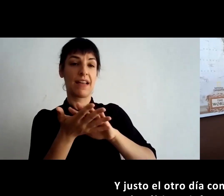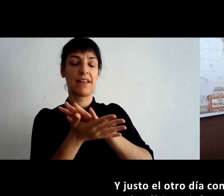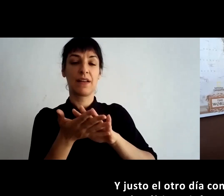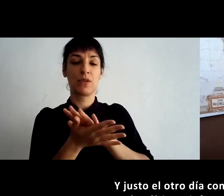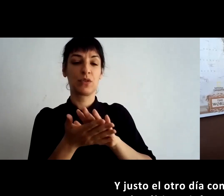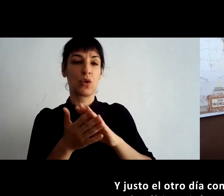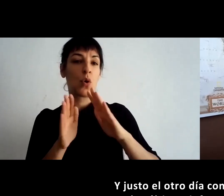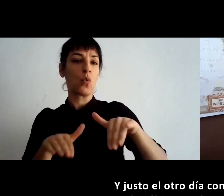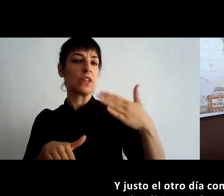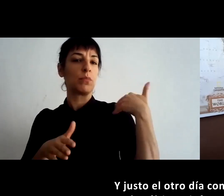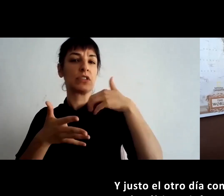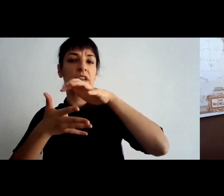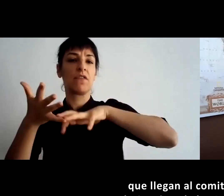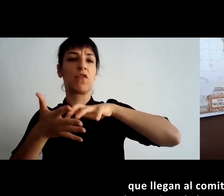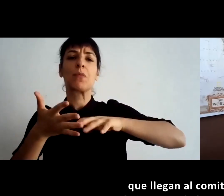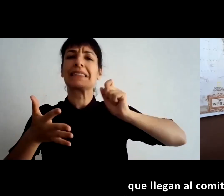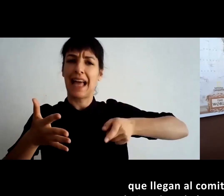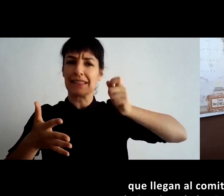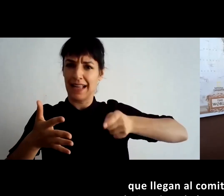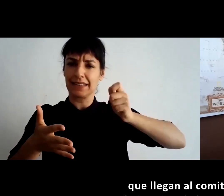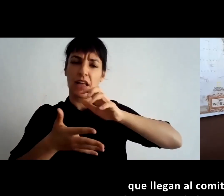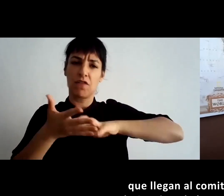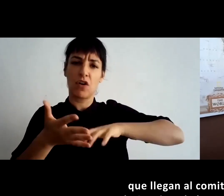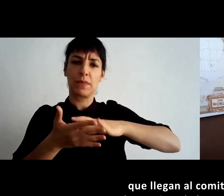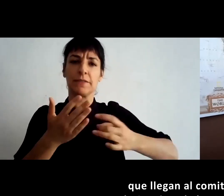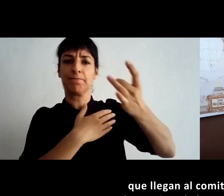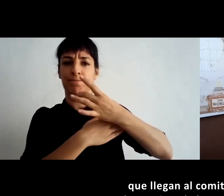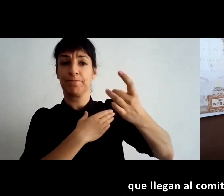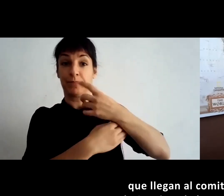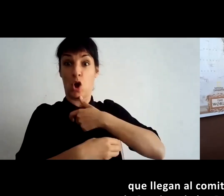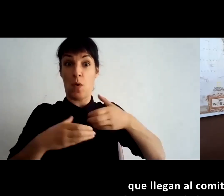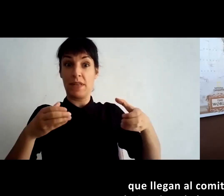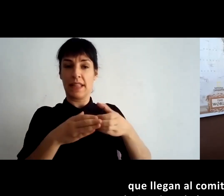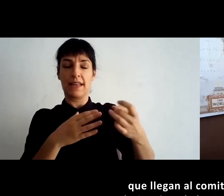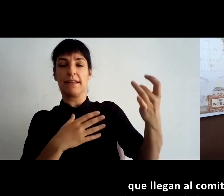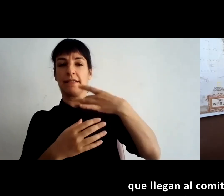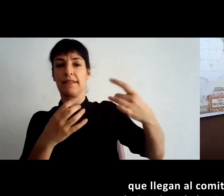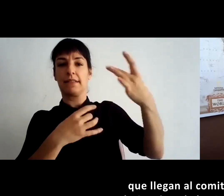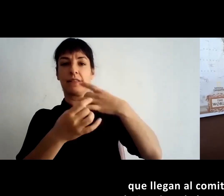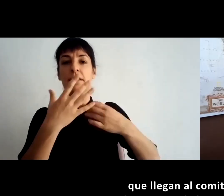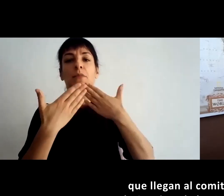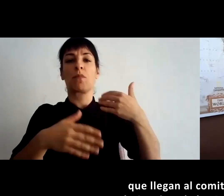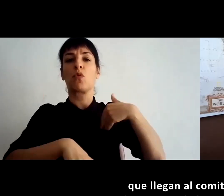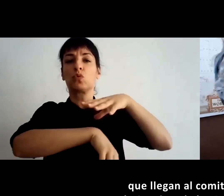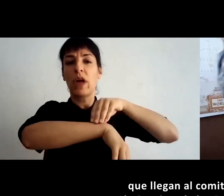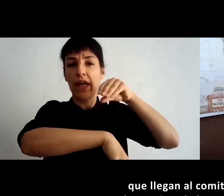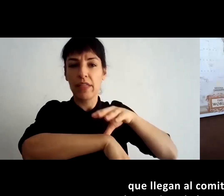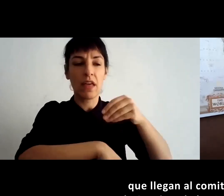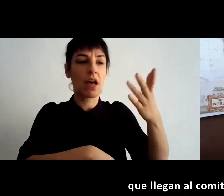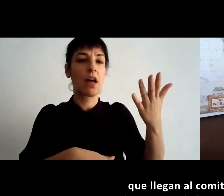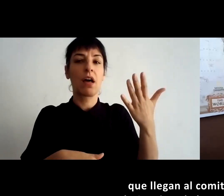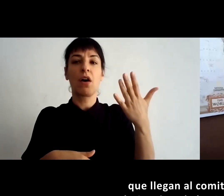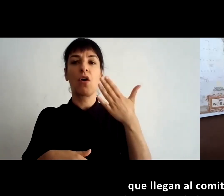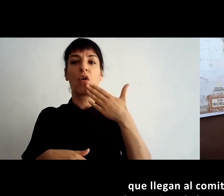los últimos informes periódicos que están llegando al comité, es el caso de Suecia, por ejemplo, o de los